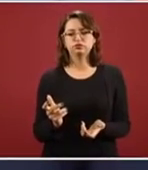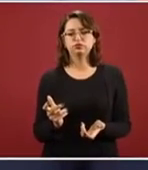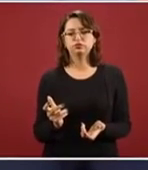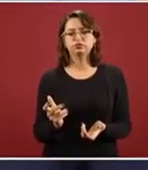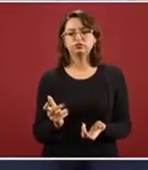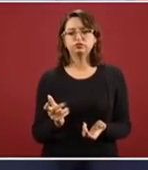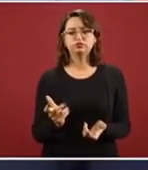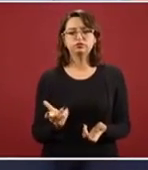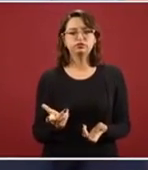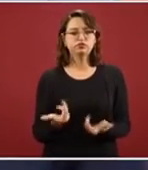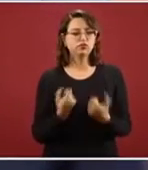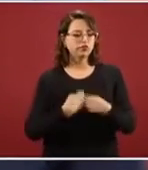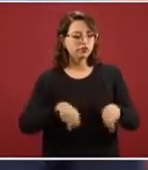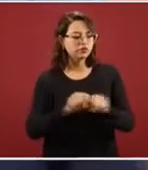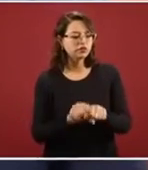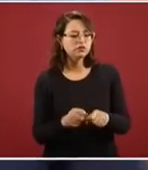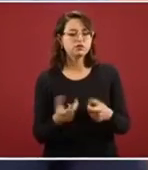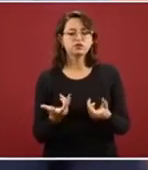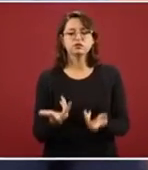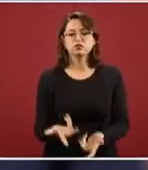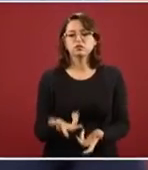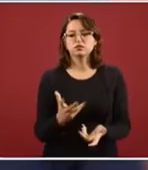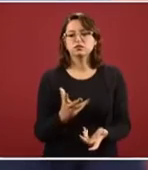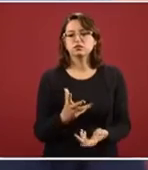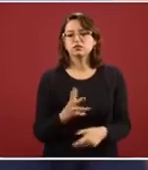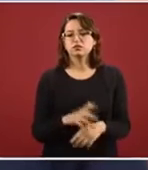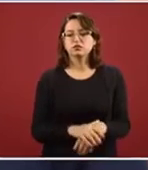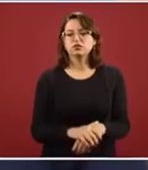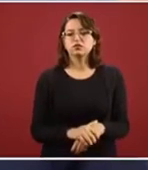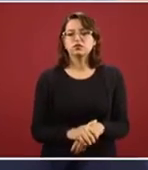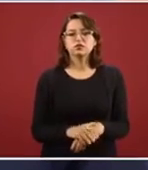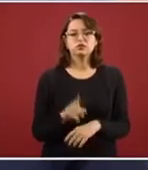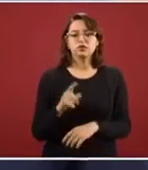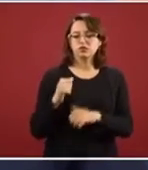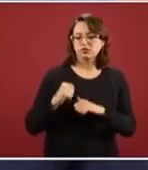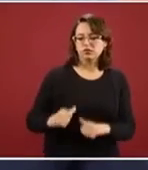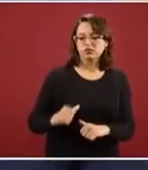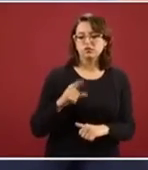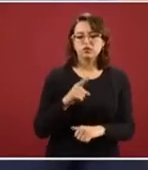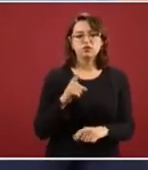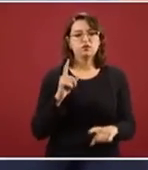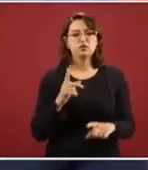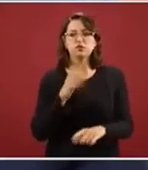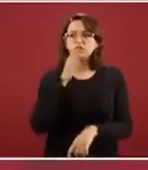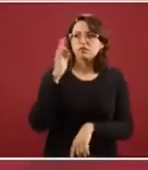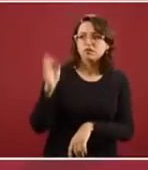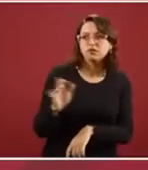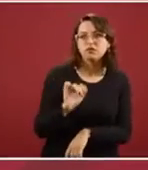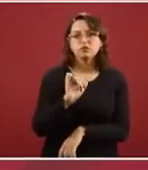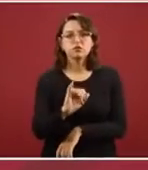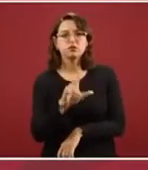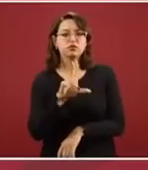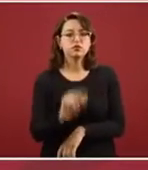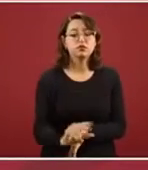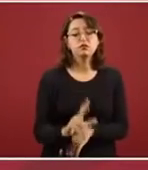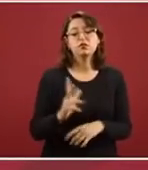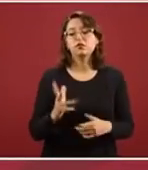pues socios, si informaba a la autoridad superior o no informaba,